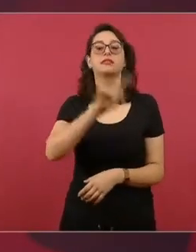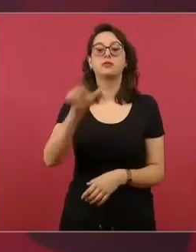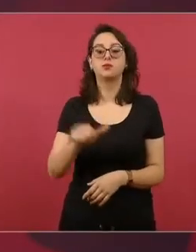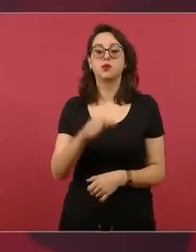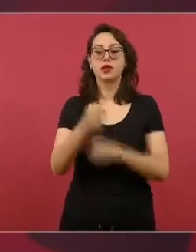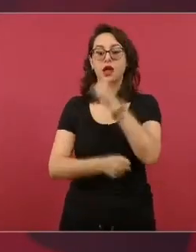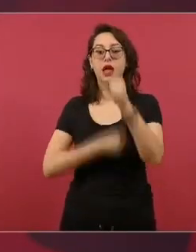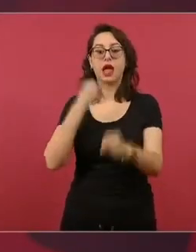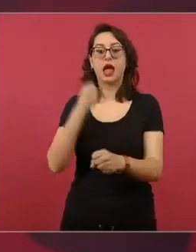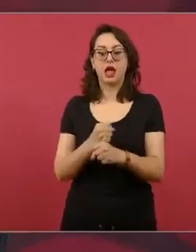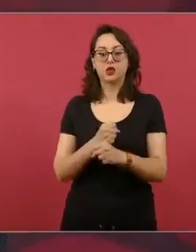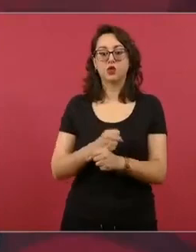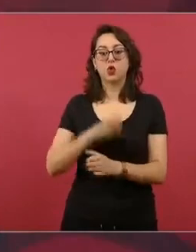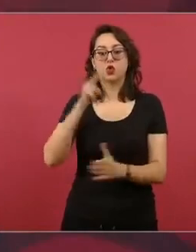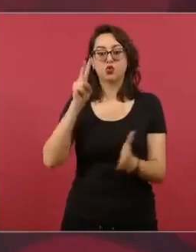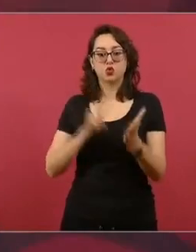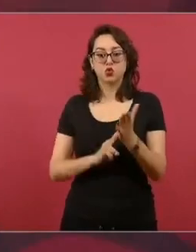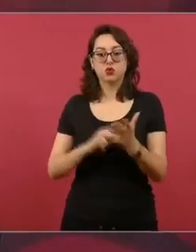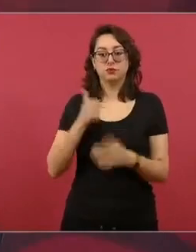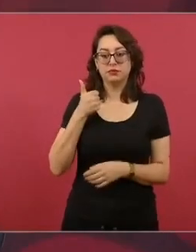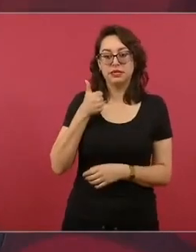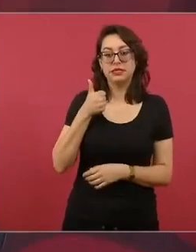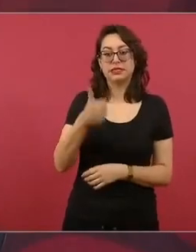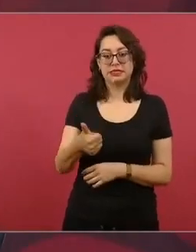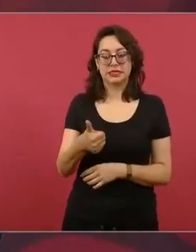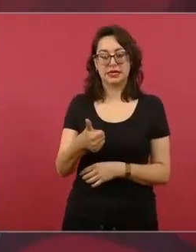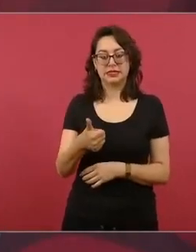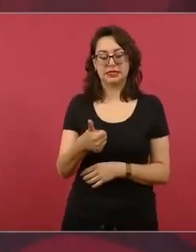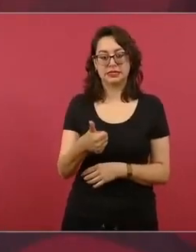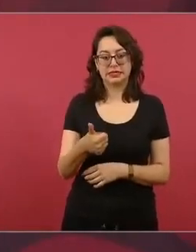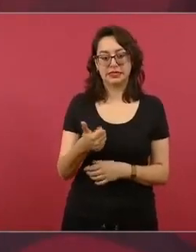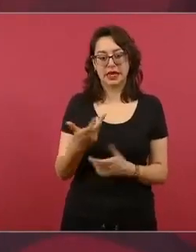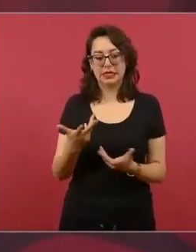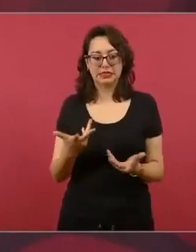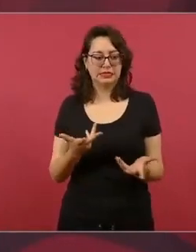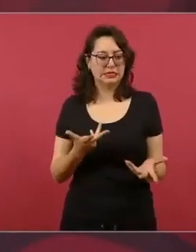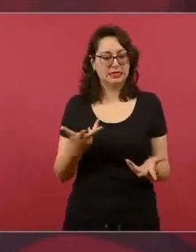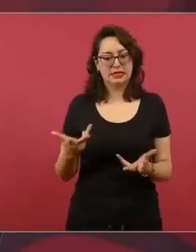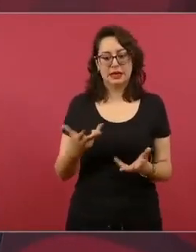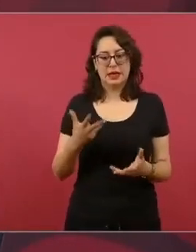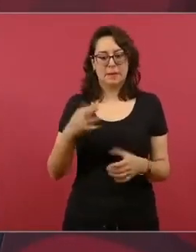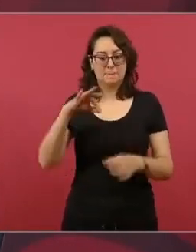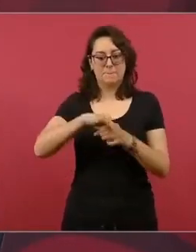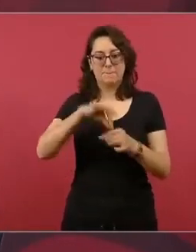presidencia, por quedar bien, se hace una propuesta